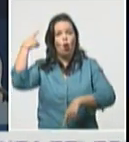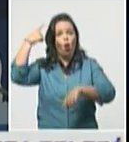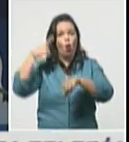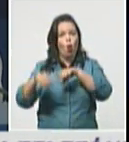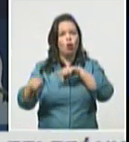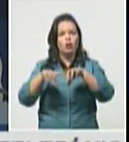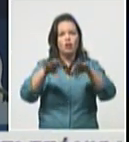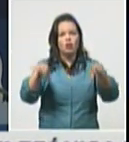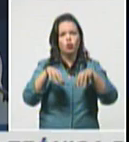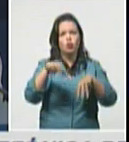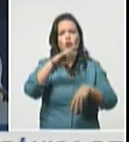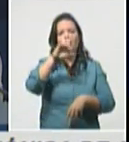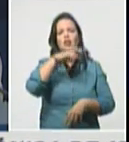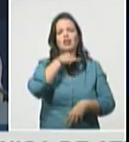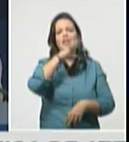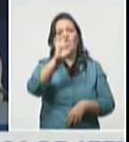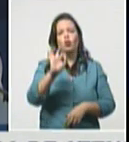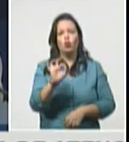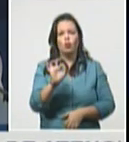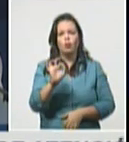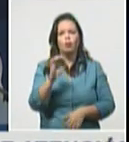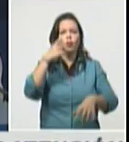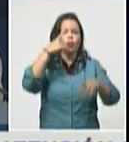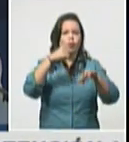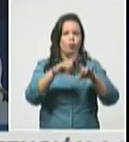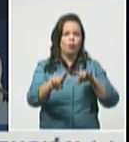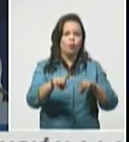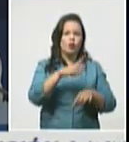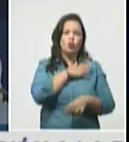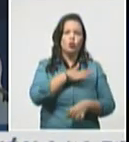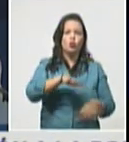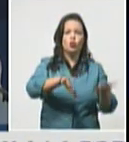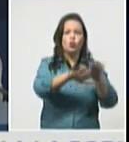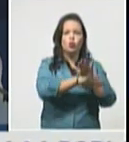Popular Pilar Atares, que